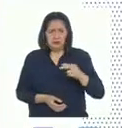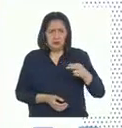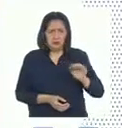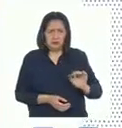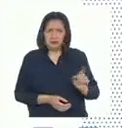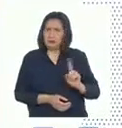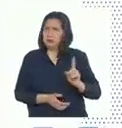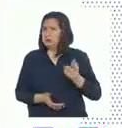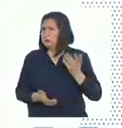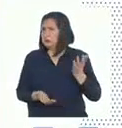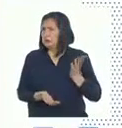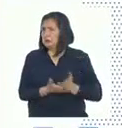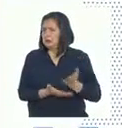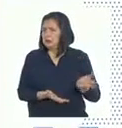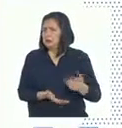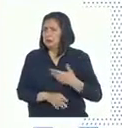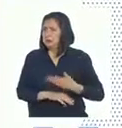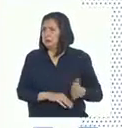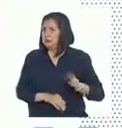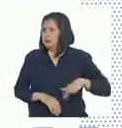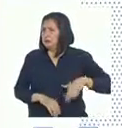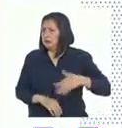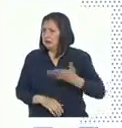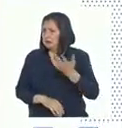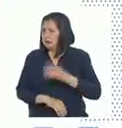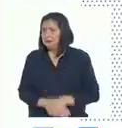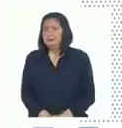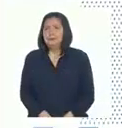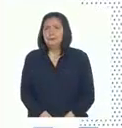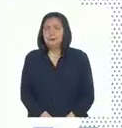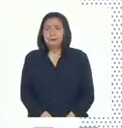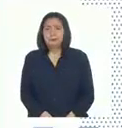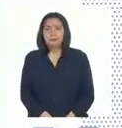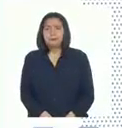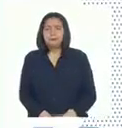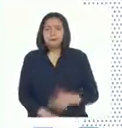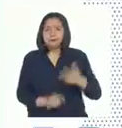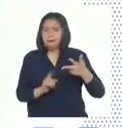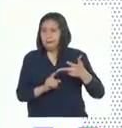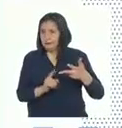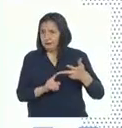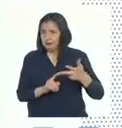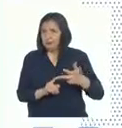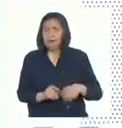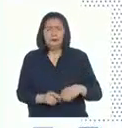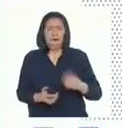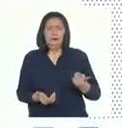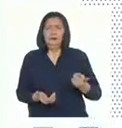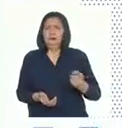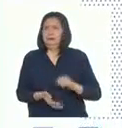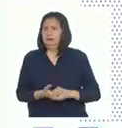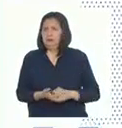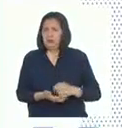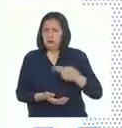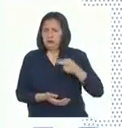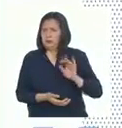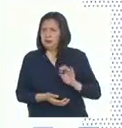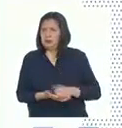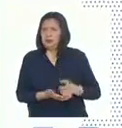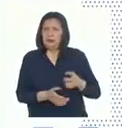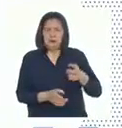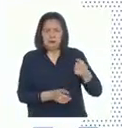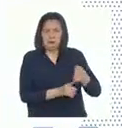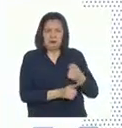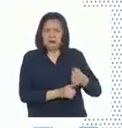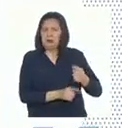y no Humberto Grieve por llegar tarde a clases. 3. Los abusos que comete Humberto